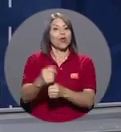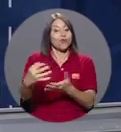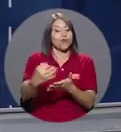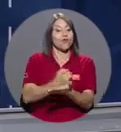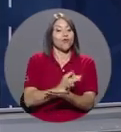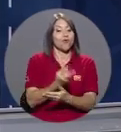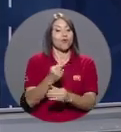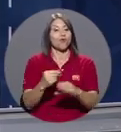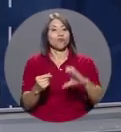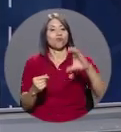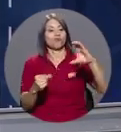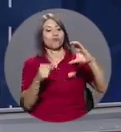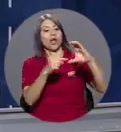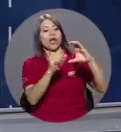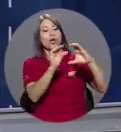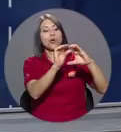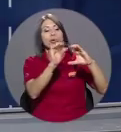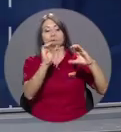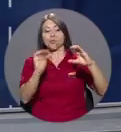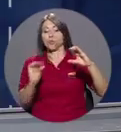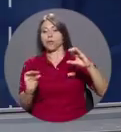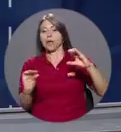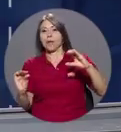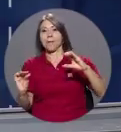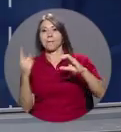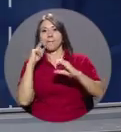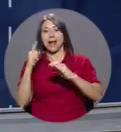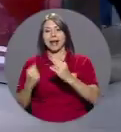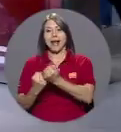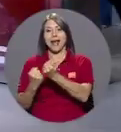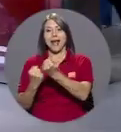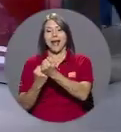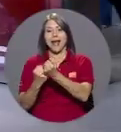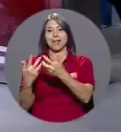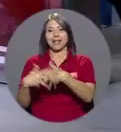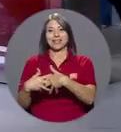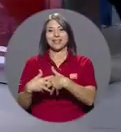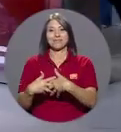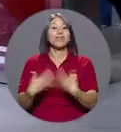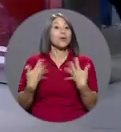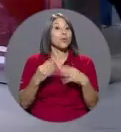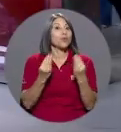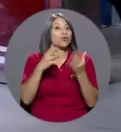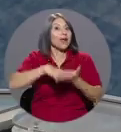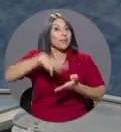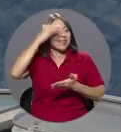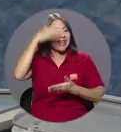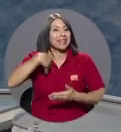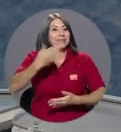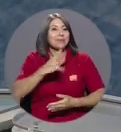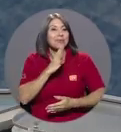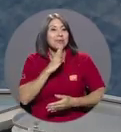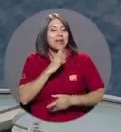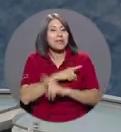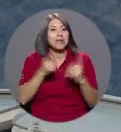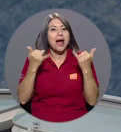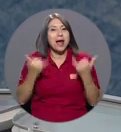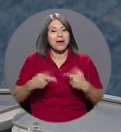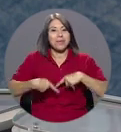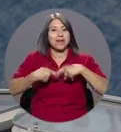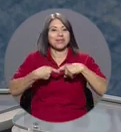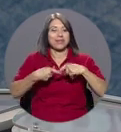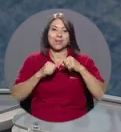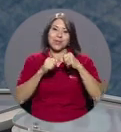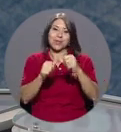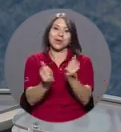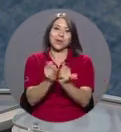un porcentaje de las utilidades para reinvertir nuevamente en su empresa. Sin mucho que aprender sobre este tema, vamos a seguir hablando de él en el siguiente bloque,